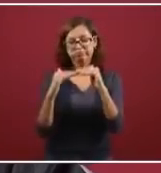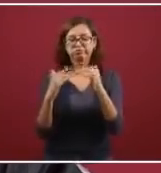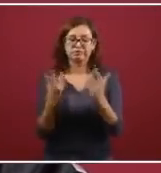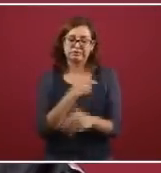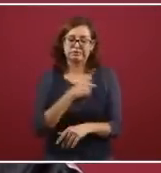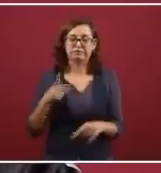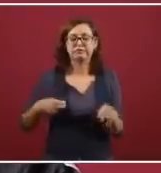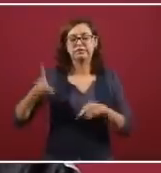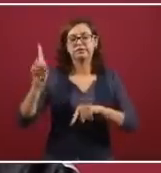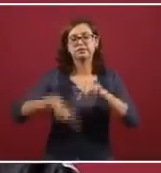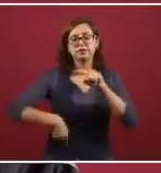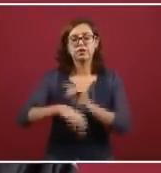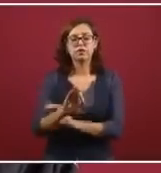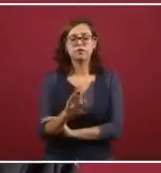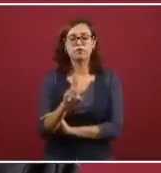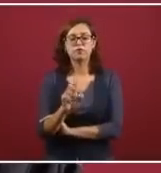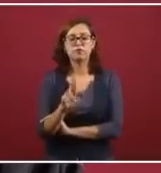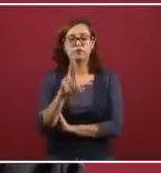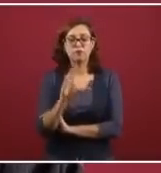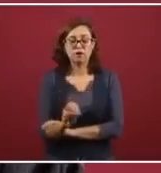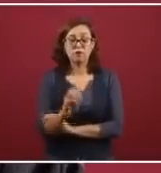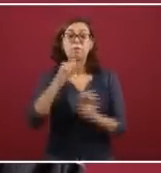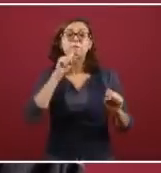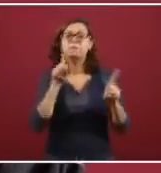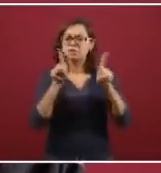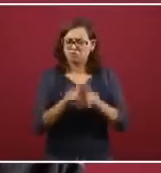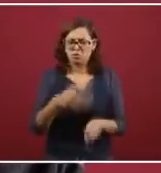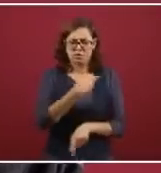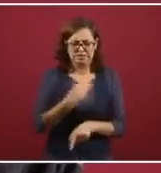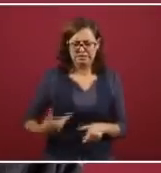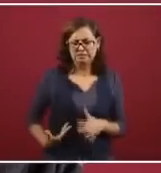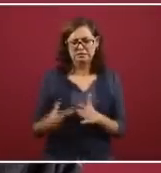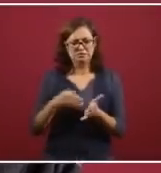y que se pueda juzgar al presidente en funciones.